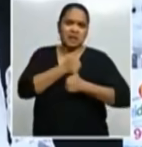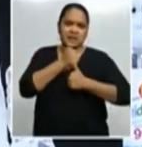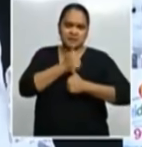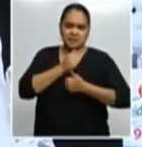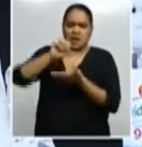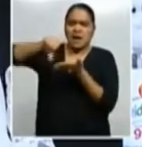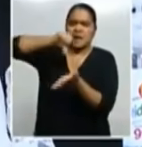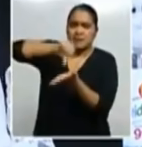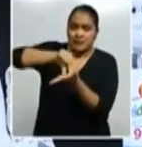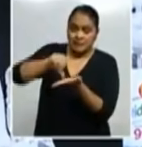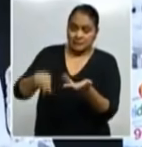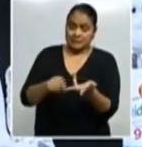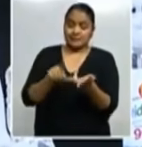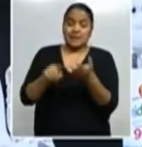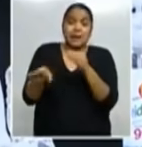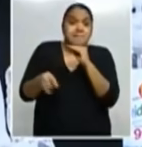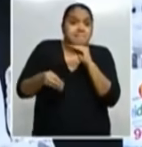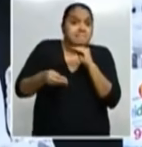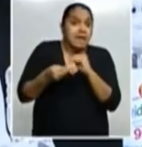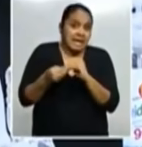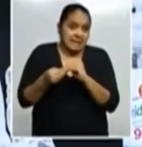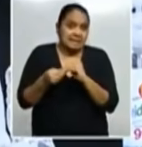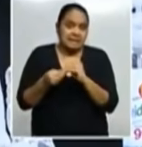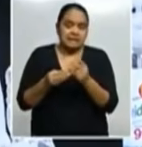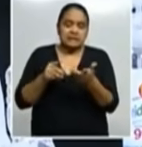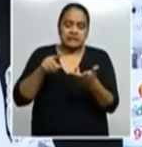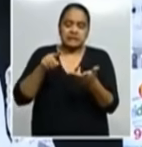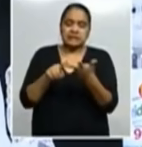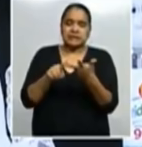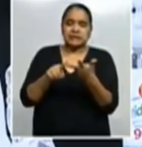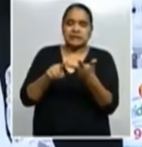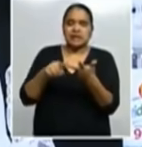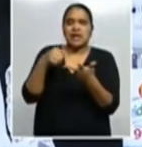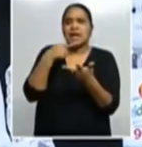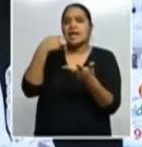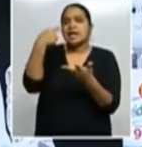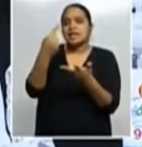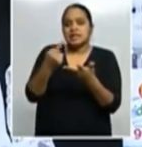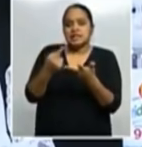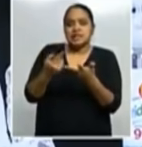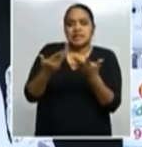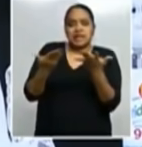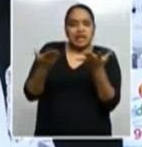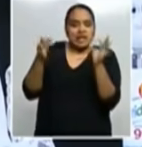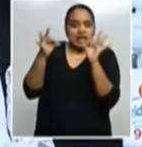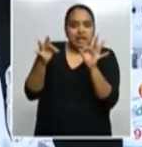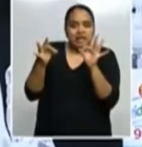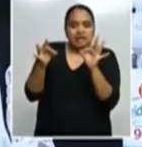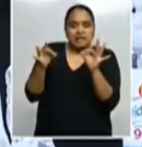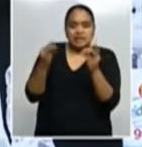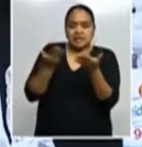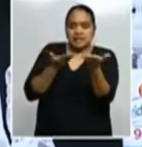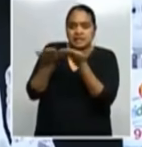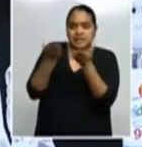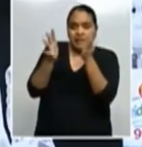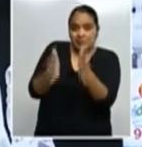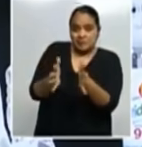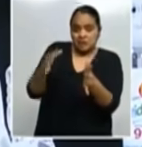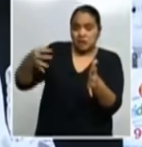alcaldes. Luego también dicen, se está identificando bien la manera de atender a los trabajadores